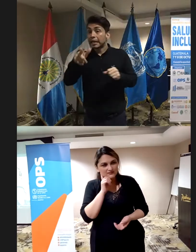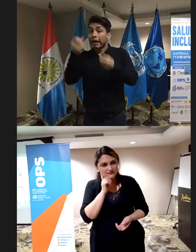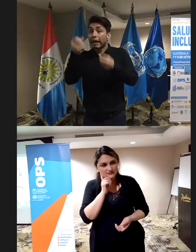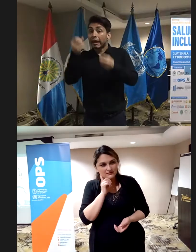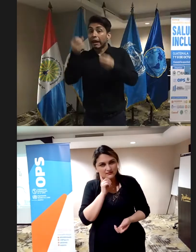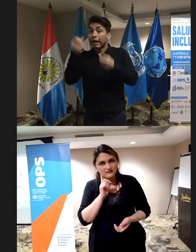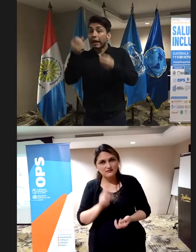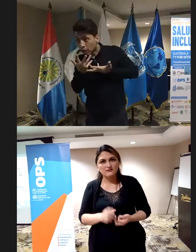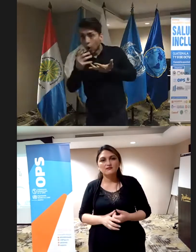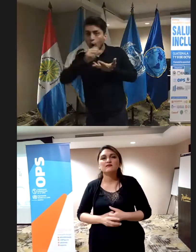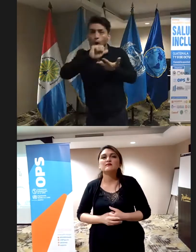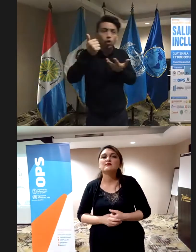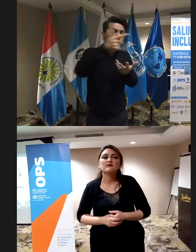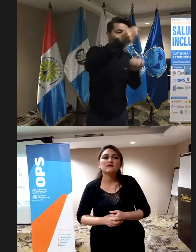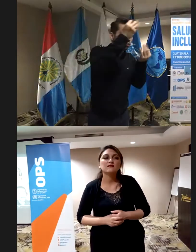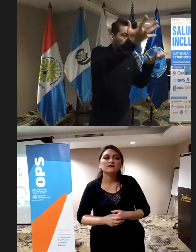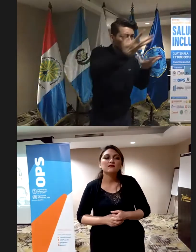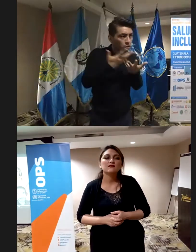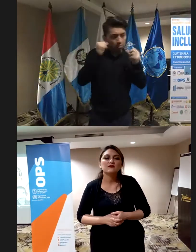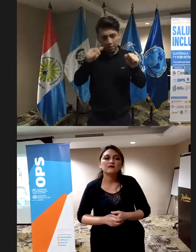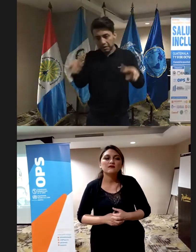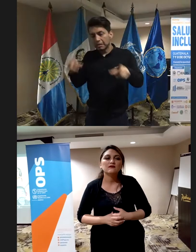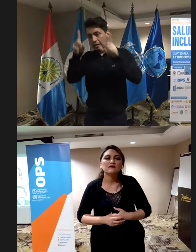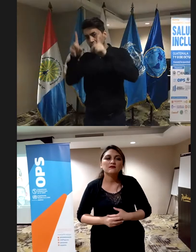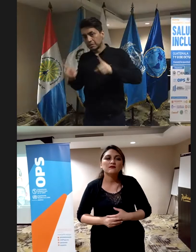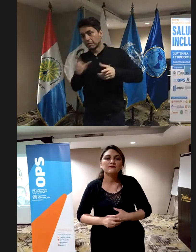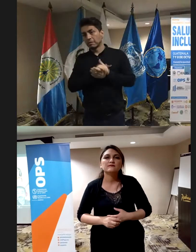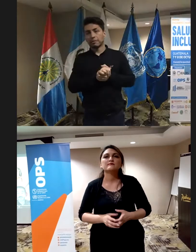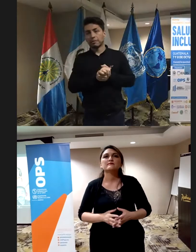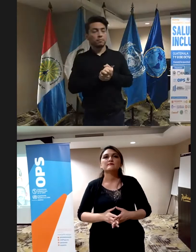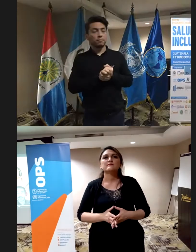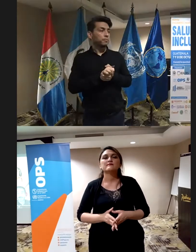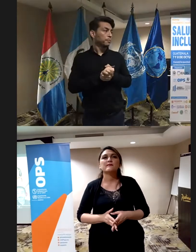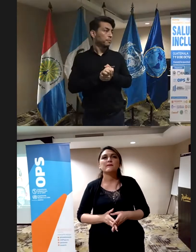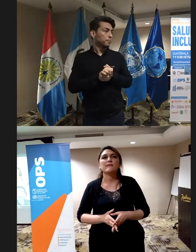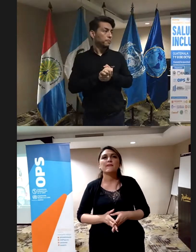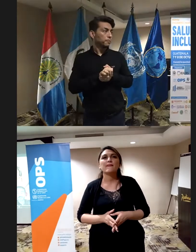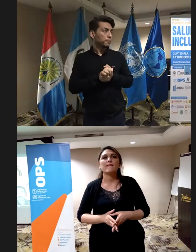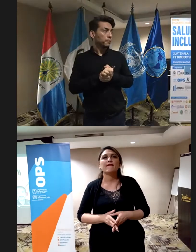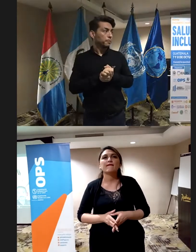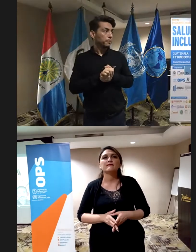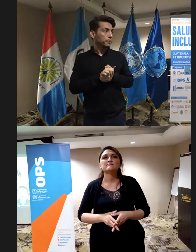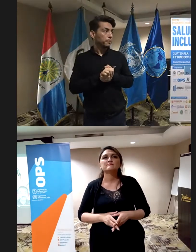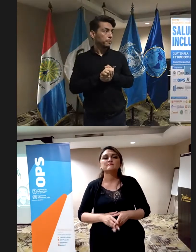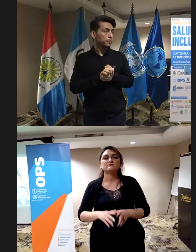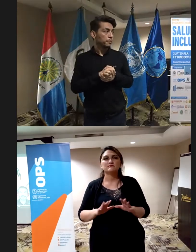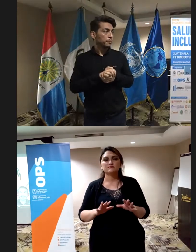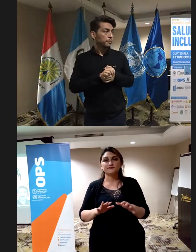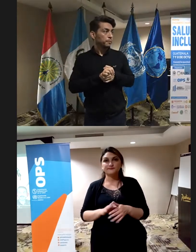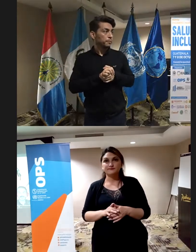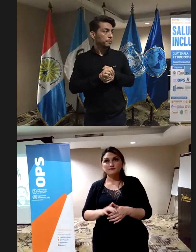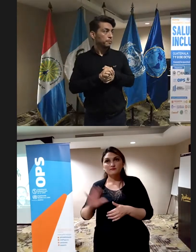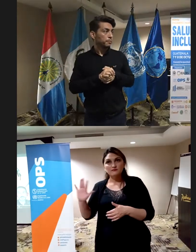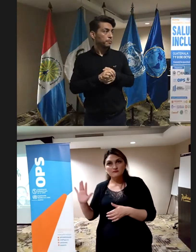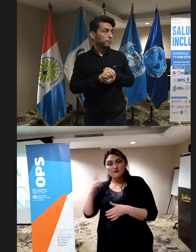información secundarias sobre la discapacidad. Claramente se pueden utilizar